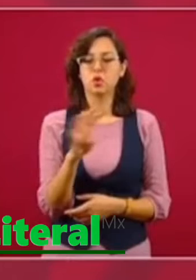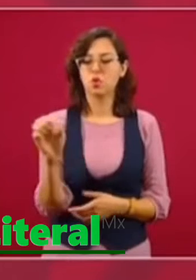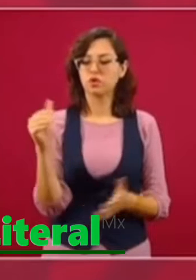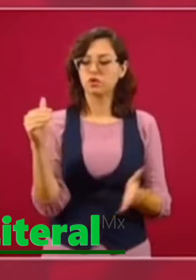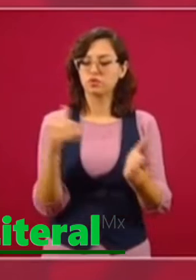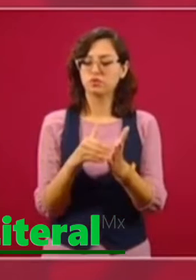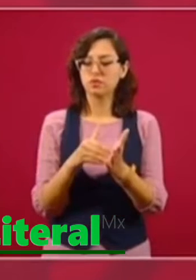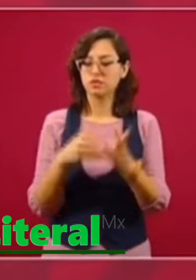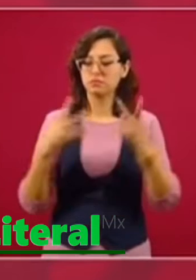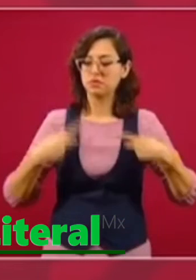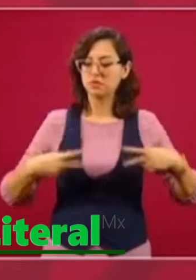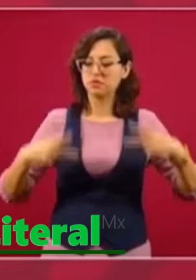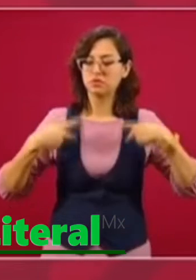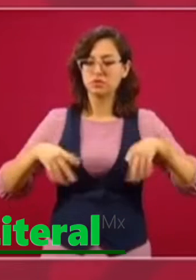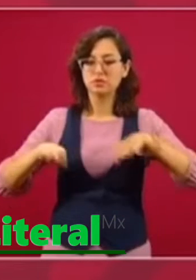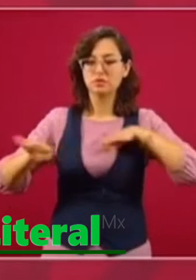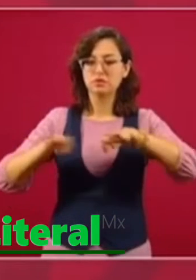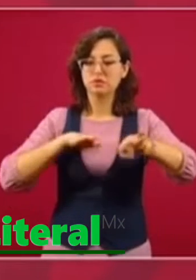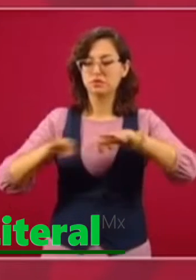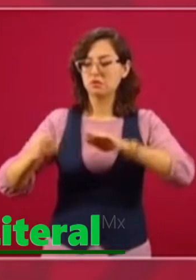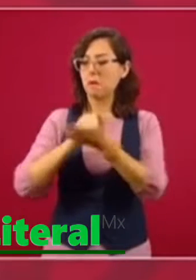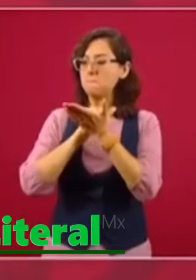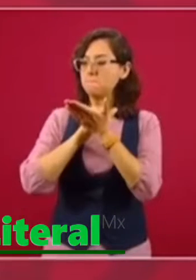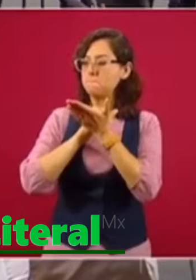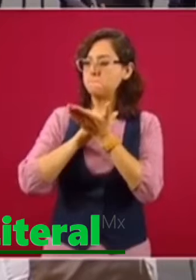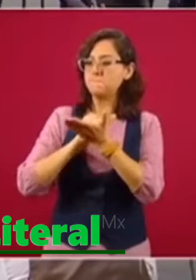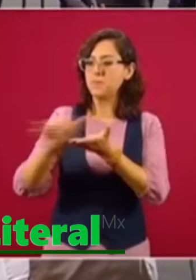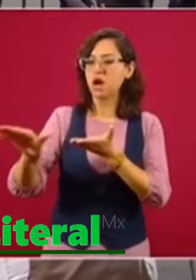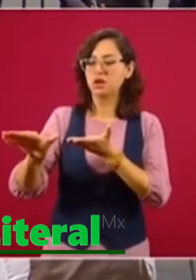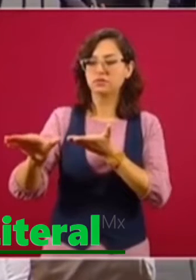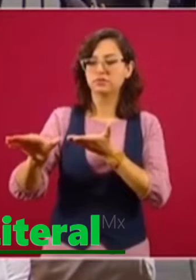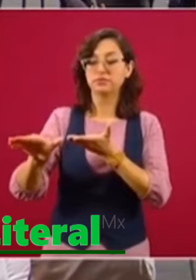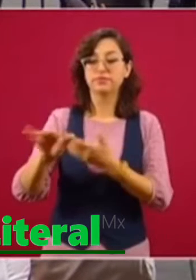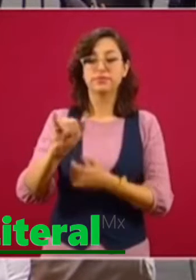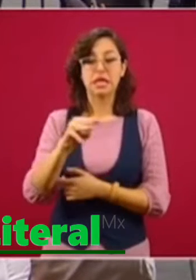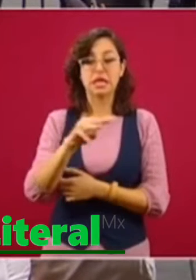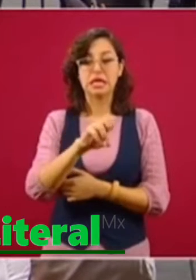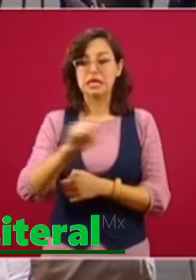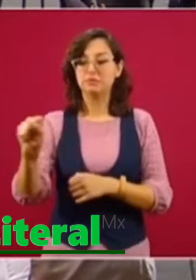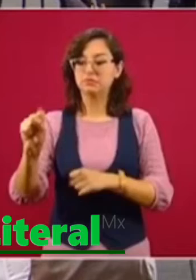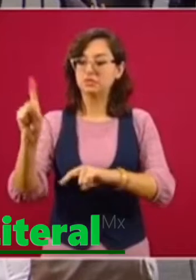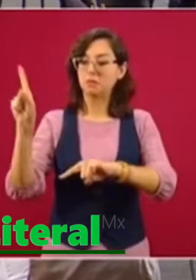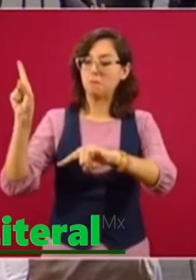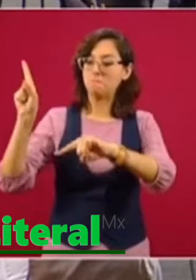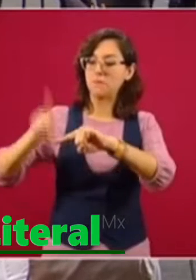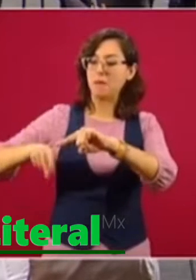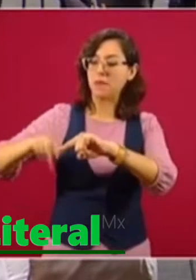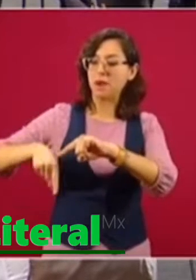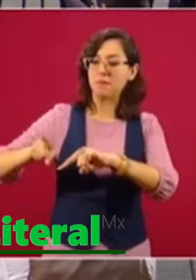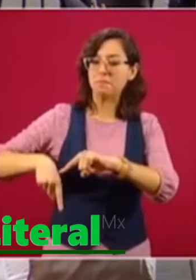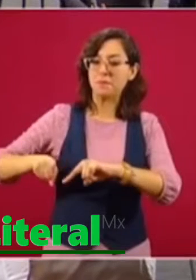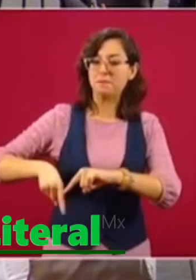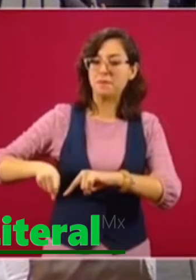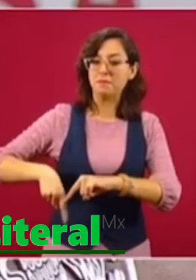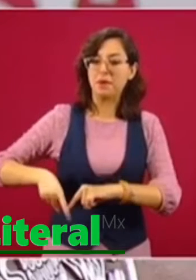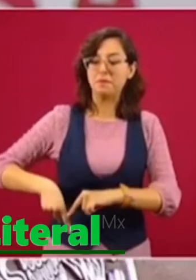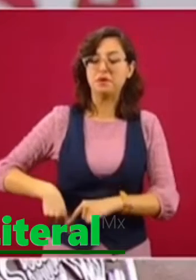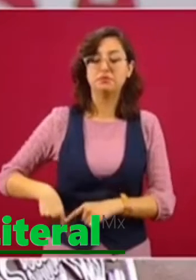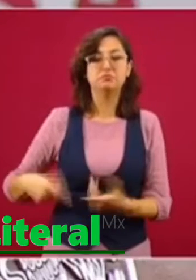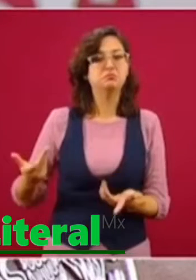400,000 empleos del Seguro Social, en diciembre, que no había crisis.